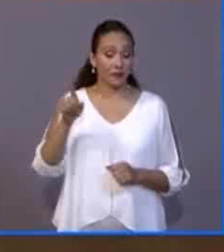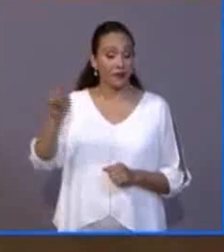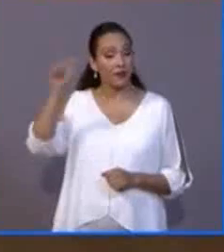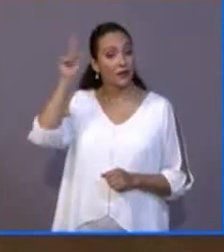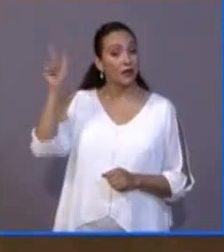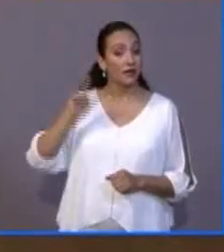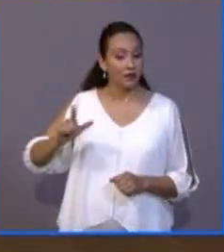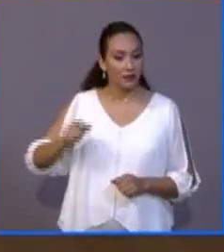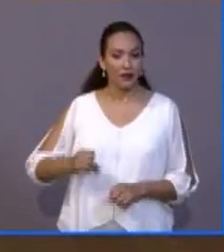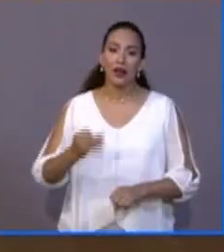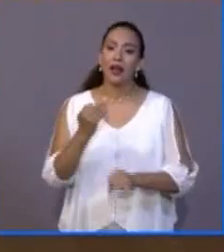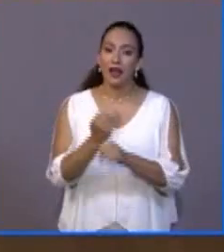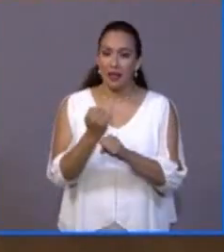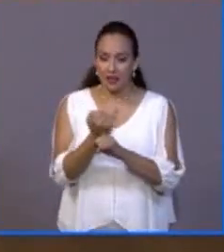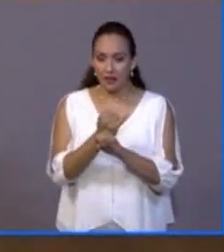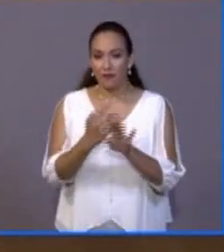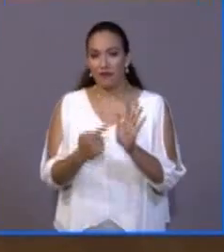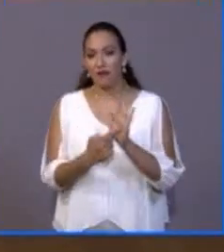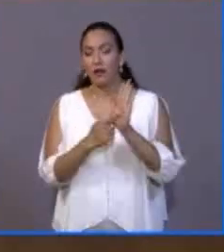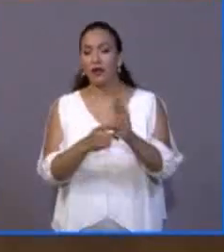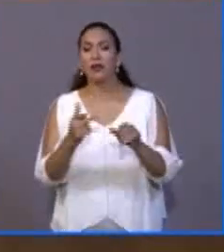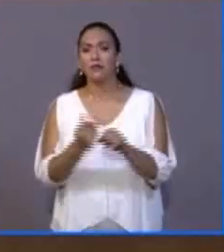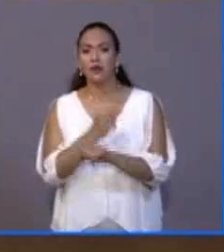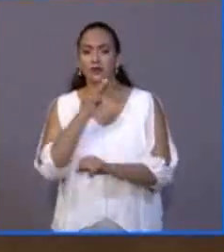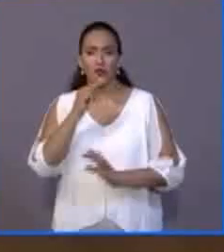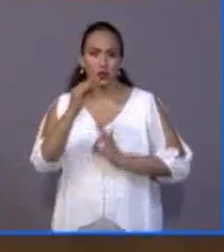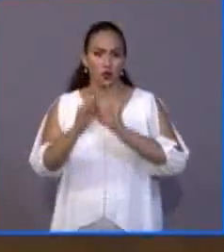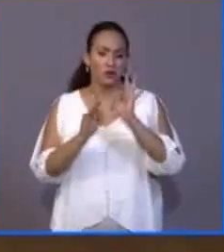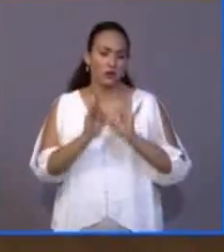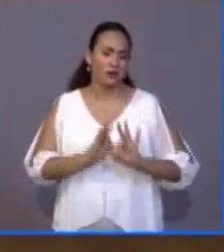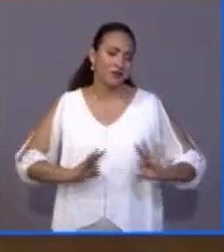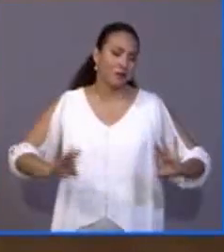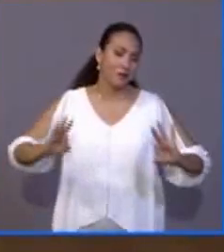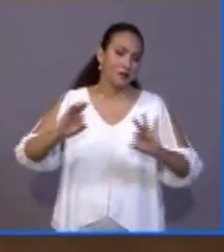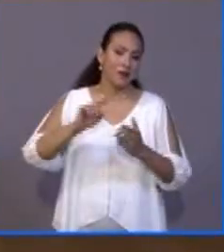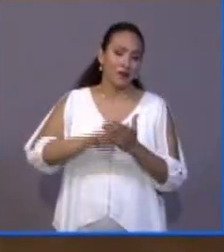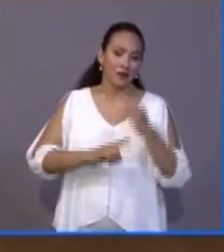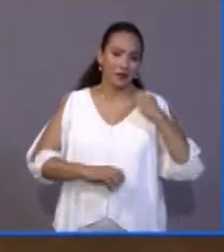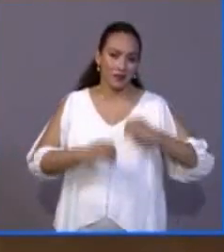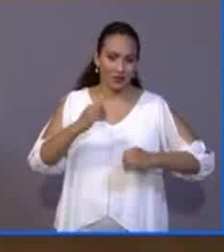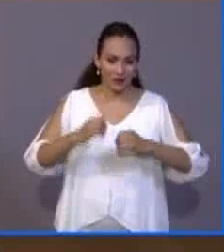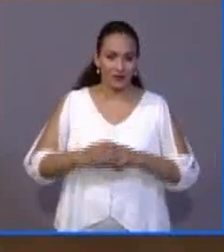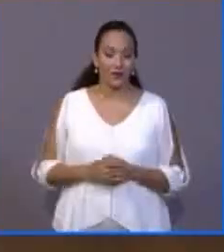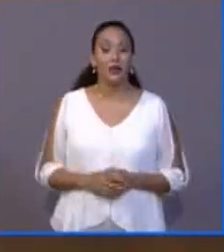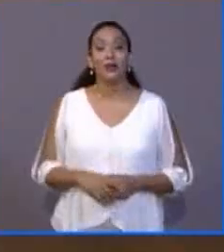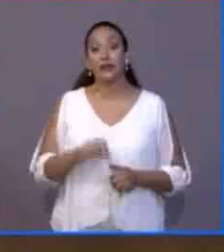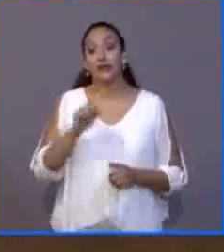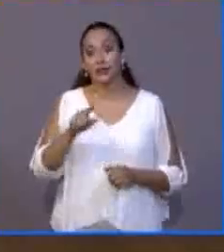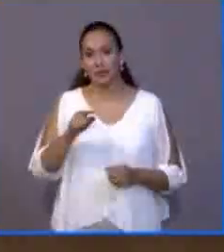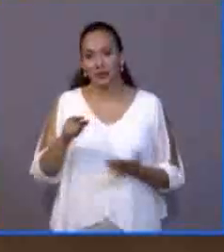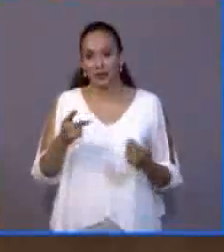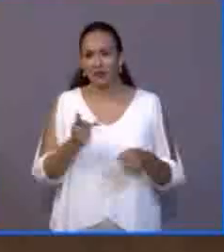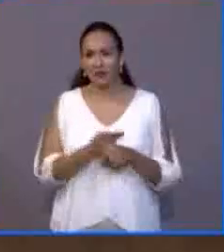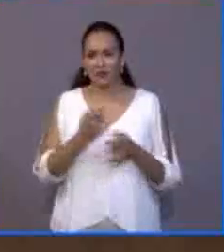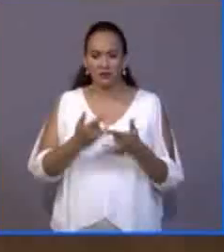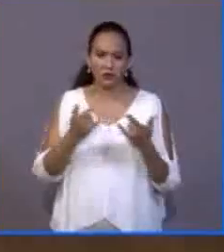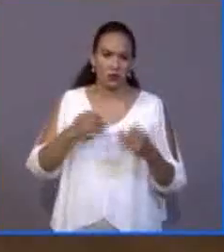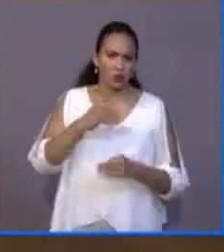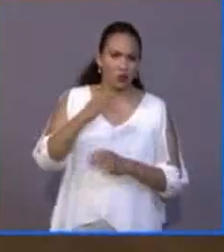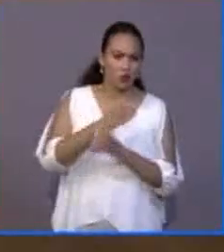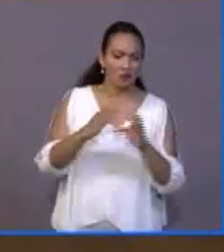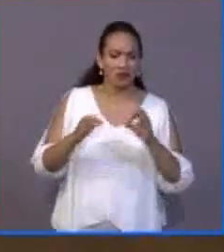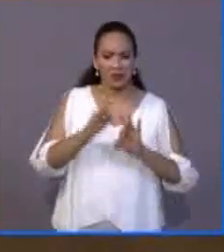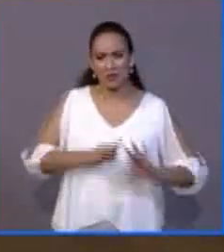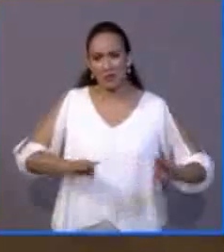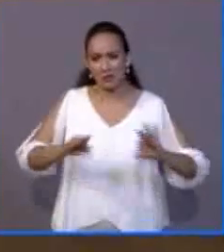Sánchez Cabrera y tendré el gusto de presentarle la información más reciente del Poder Judicial de la Federación, así como los acontecimientos más relevantes